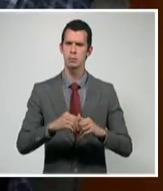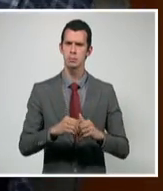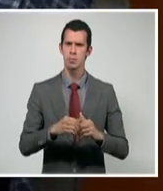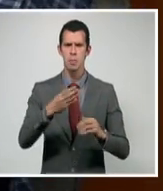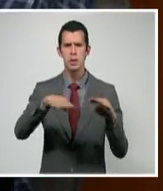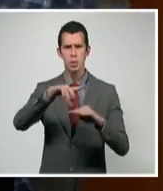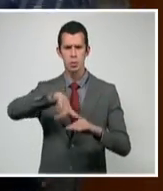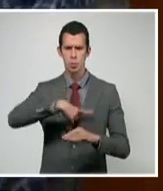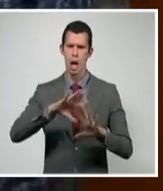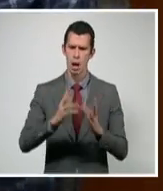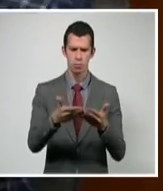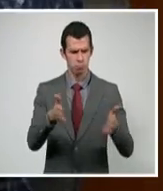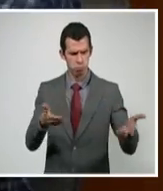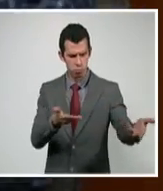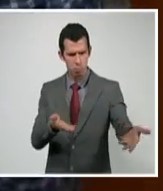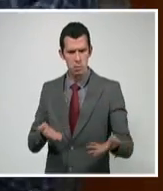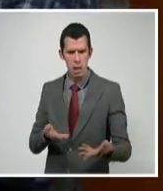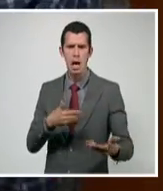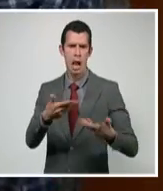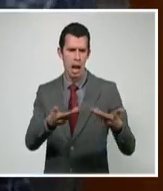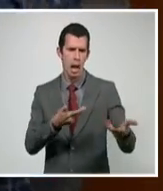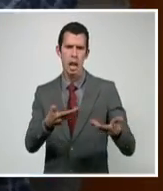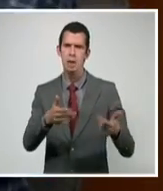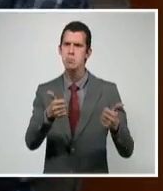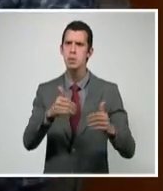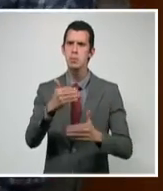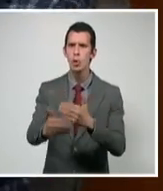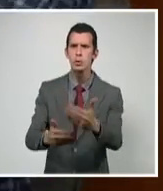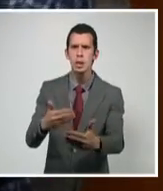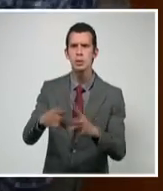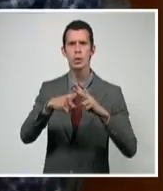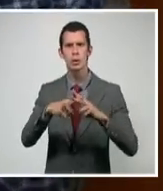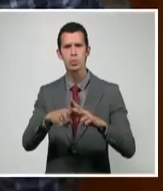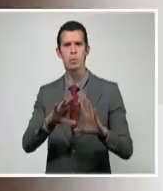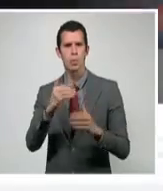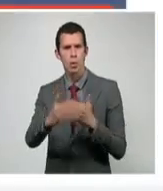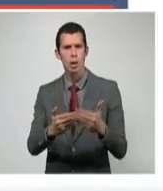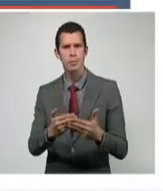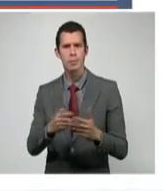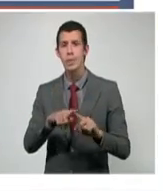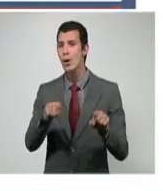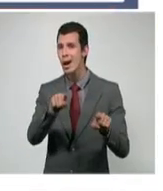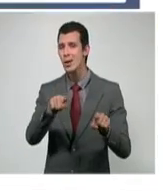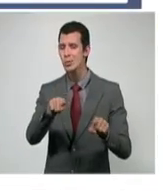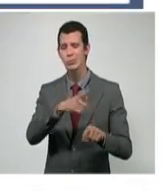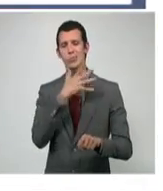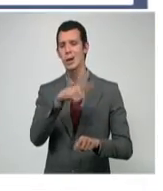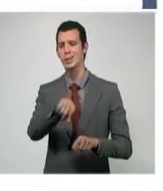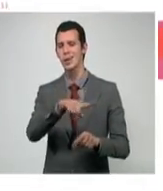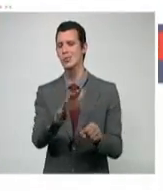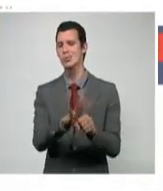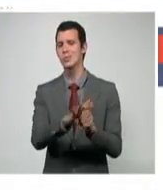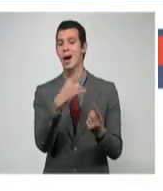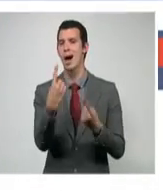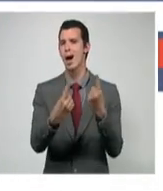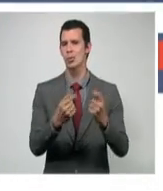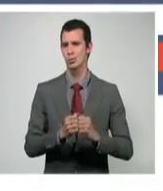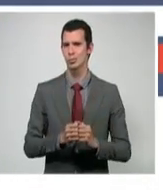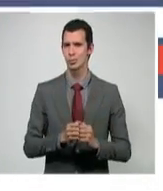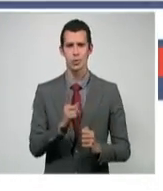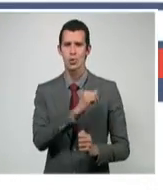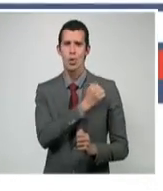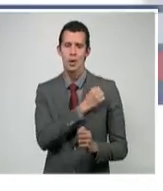das cuenta que no hay manera de que se pronuncien en ese sentido, y eso también es muy gráfico. La contrarrevolución aprovechó los sucesos del